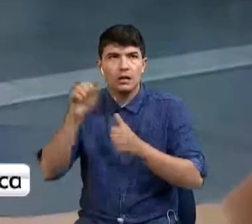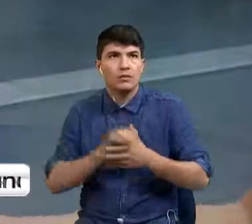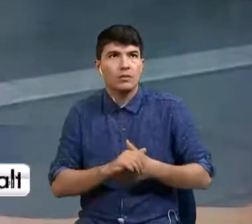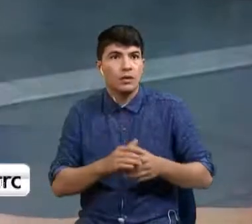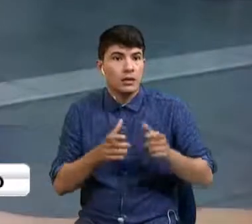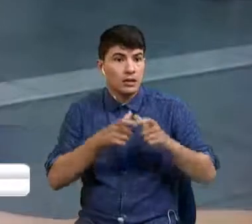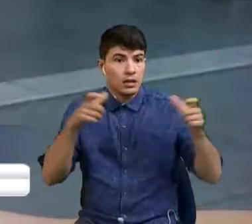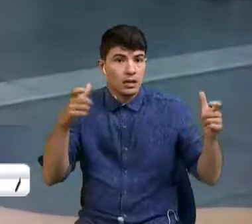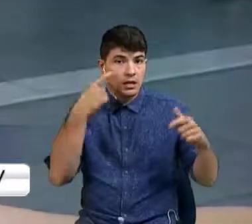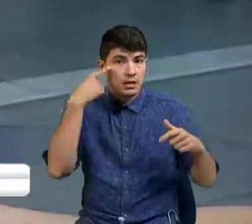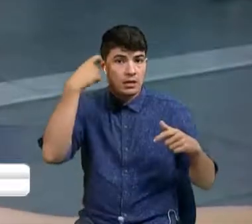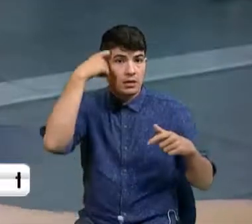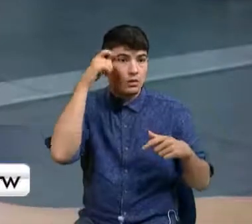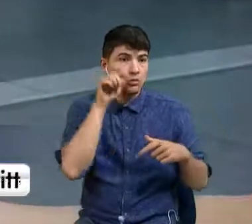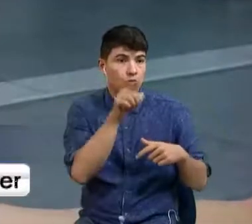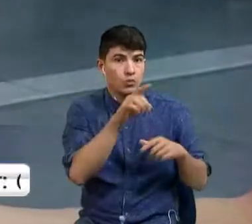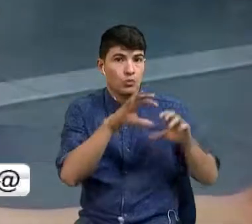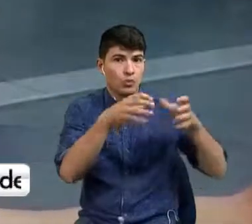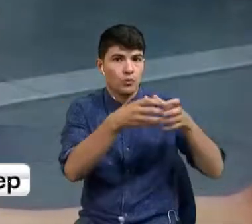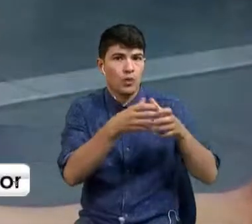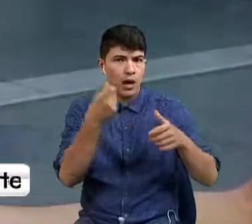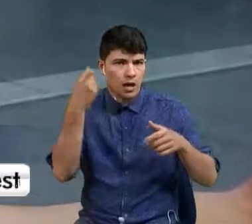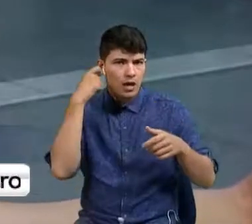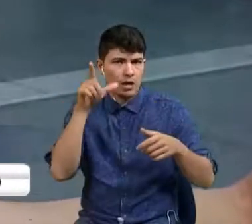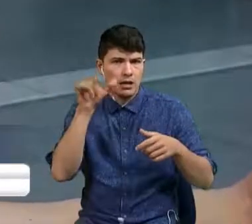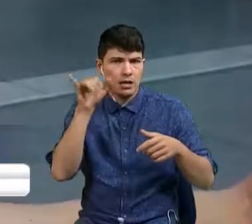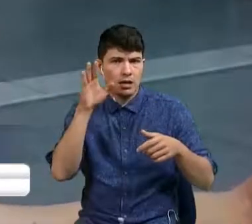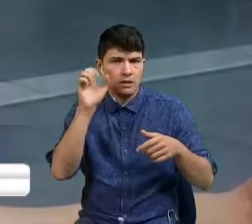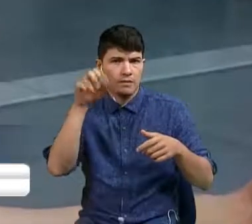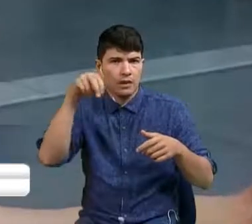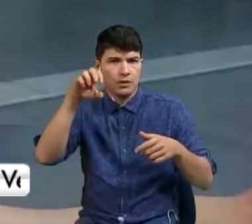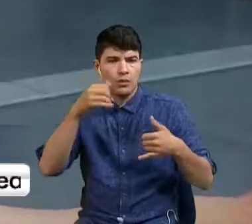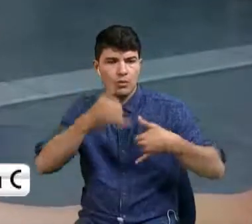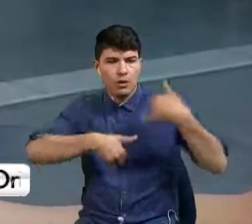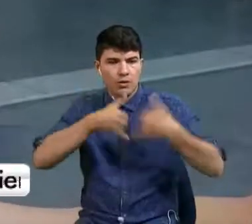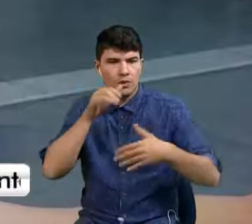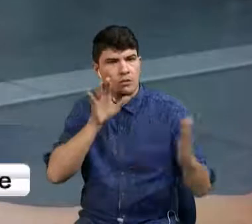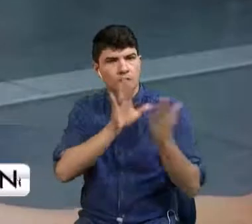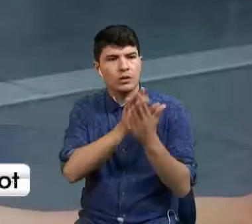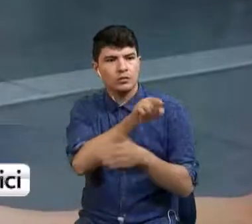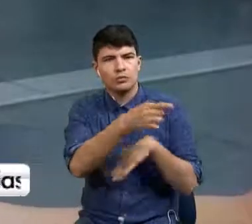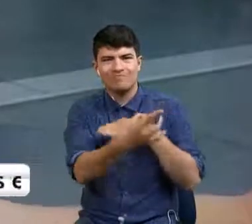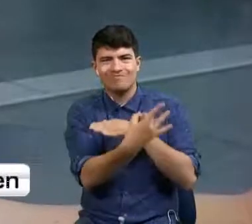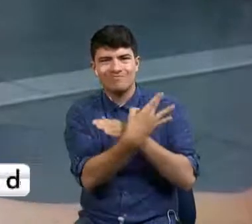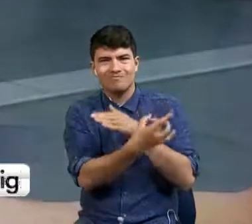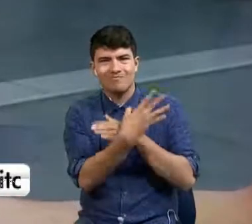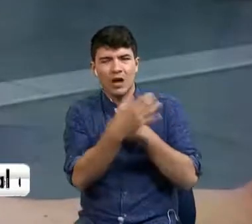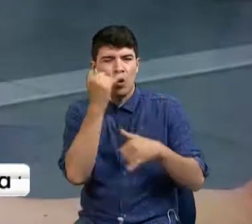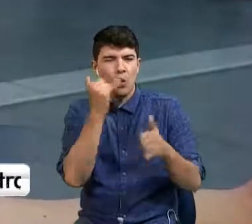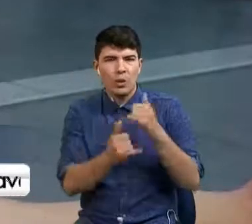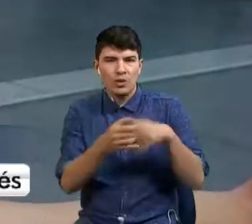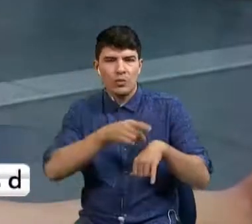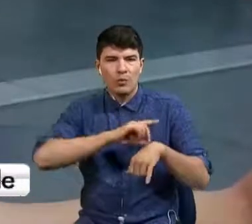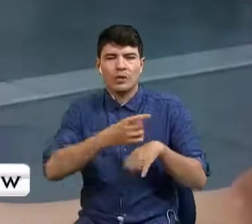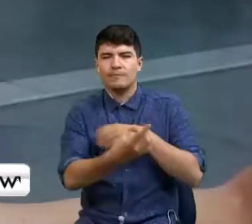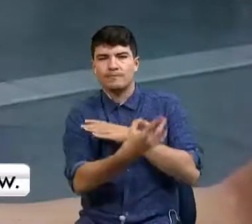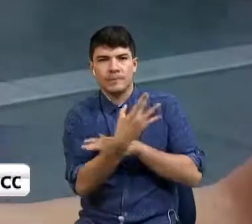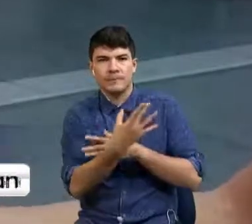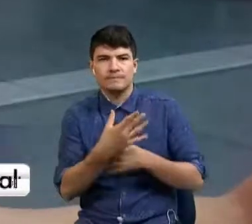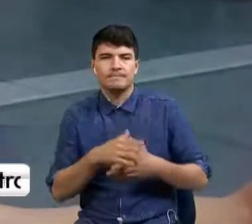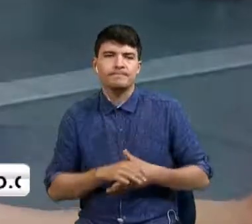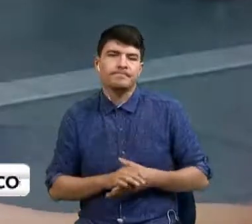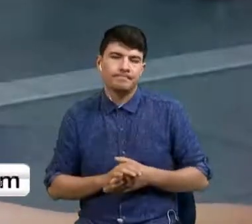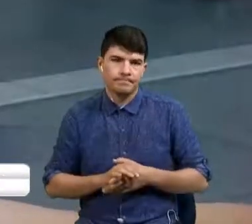rival hace poco en el líbano jugamos contra ellos nos ganan en el último minuto y